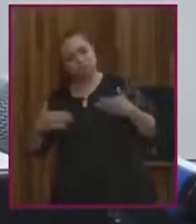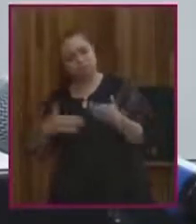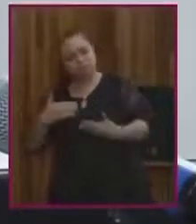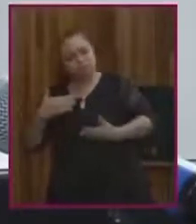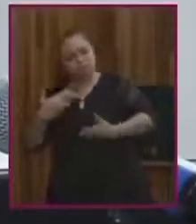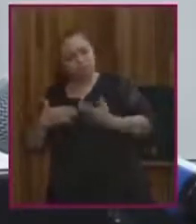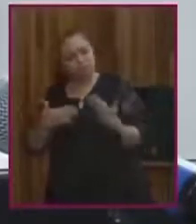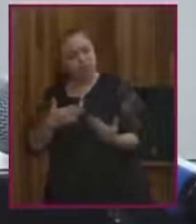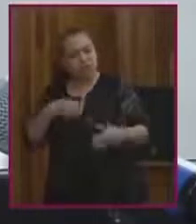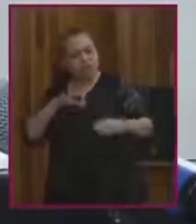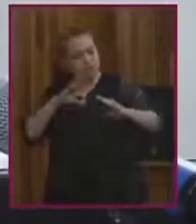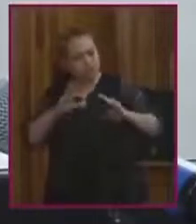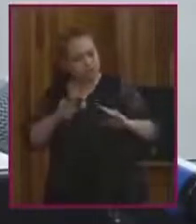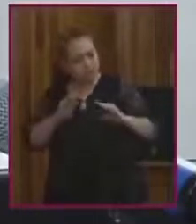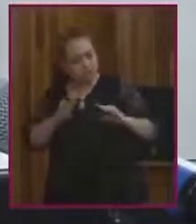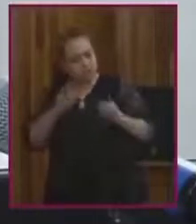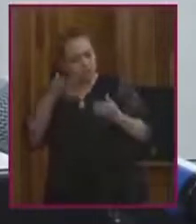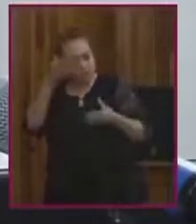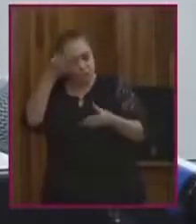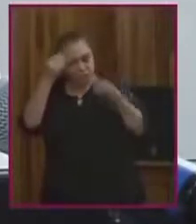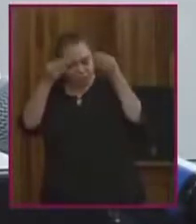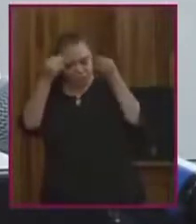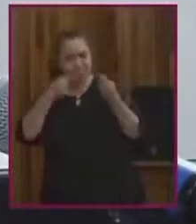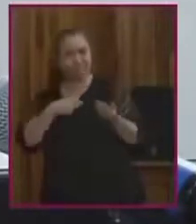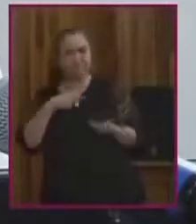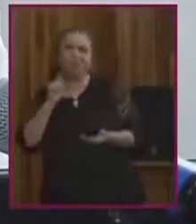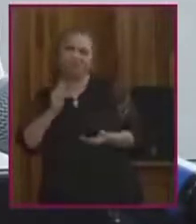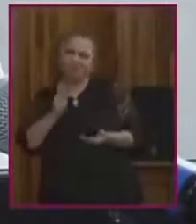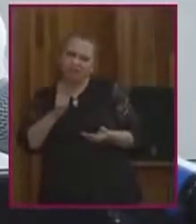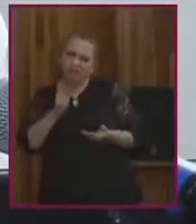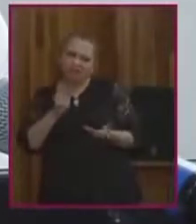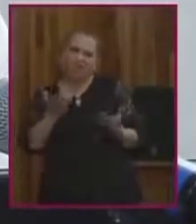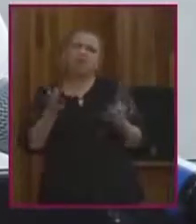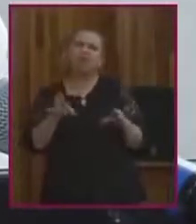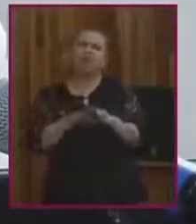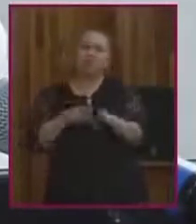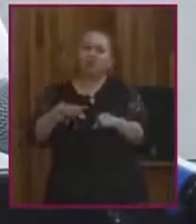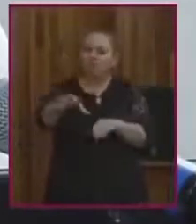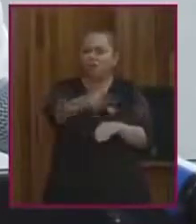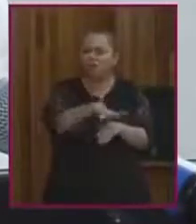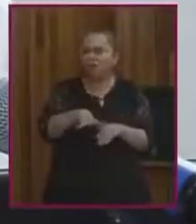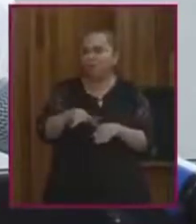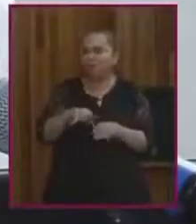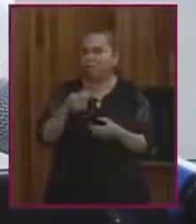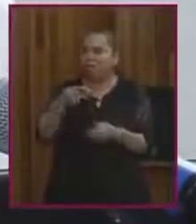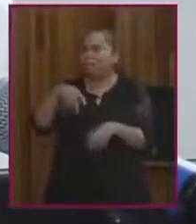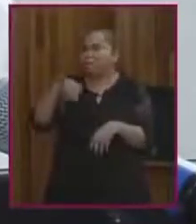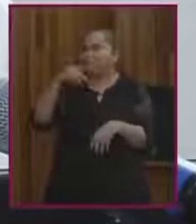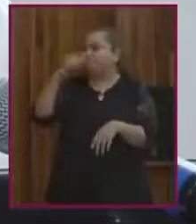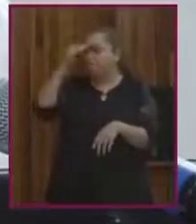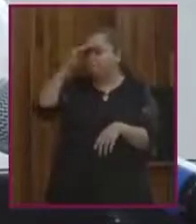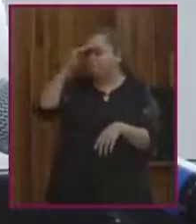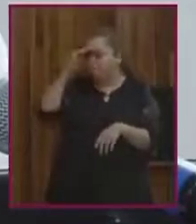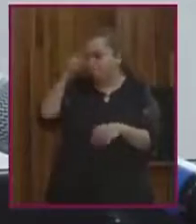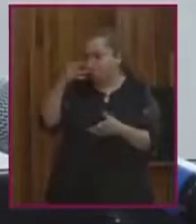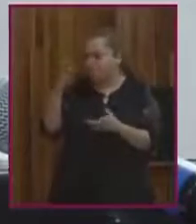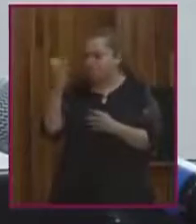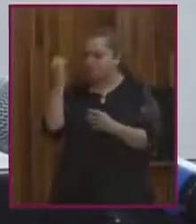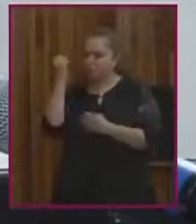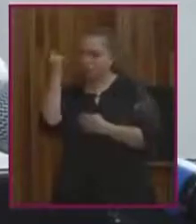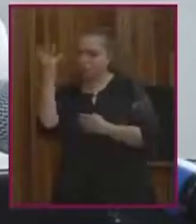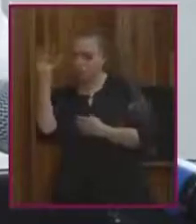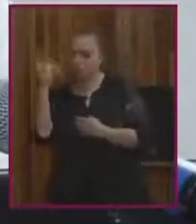estas pareciera que en pro del trabajo con la comunidad se ven olvidadas. El niño también está ahí y creo que también es un